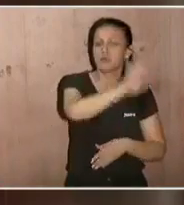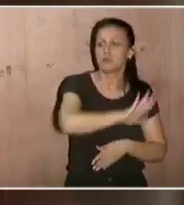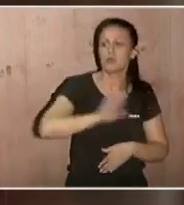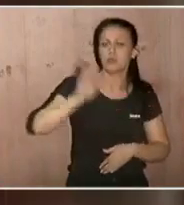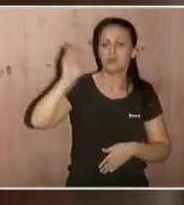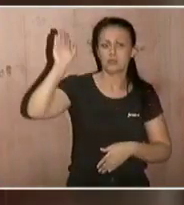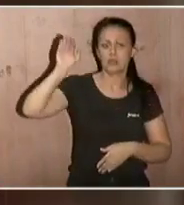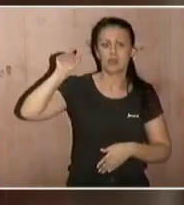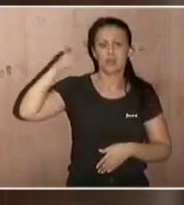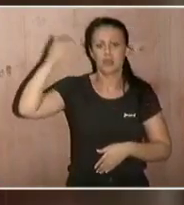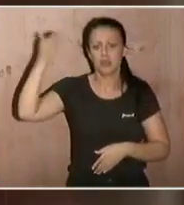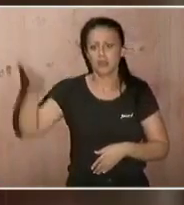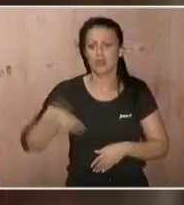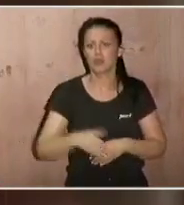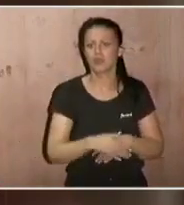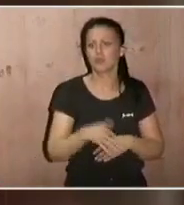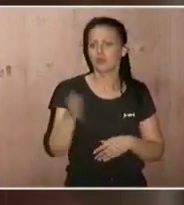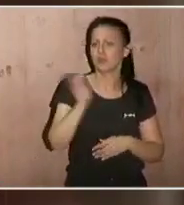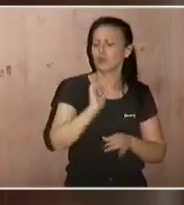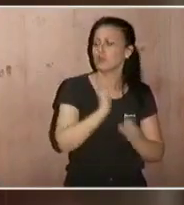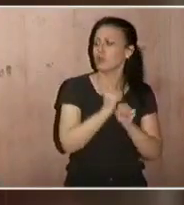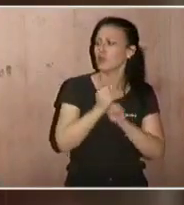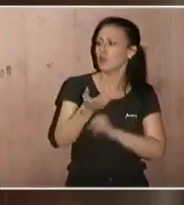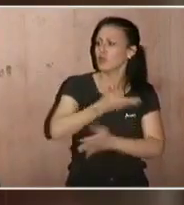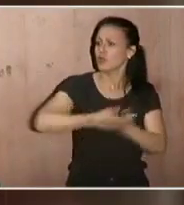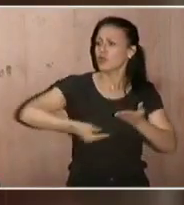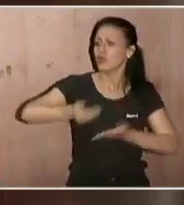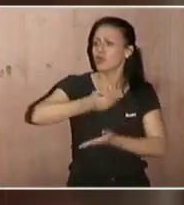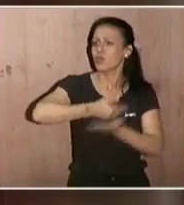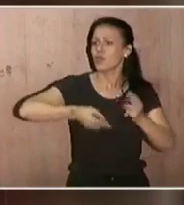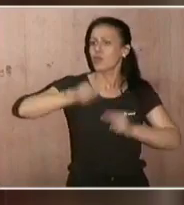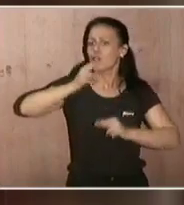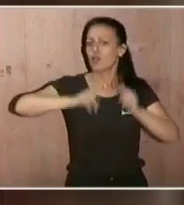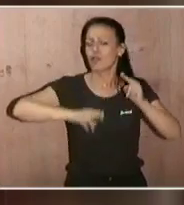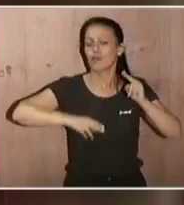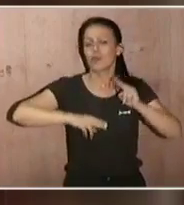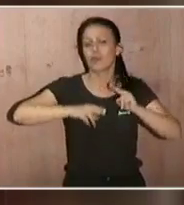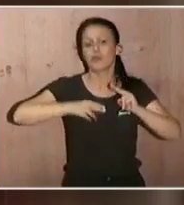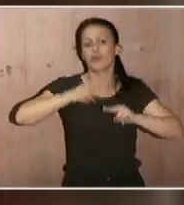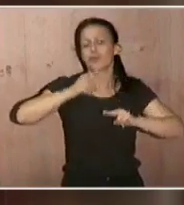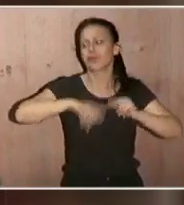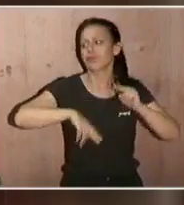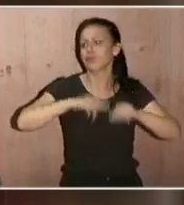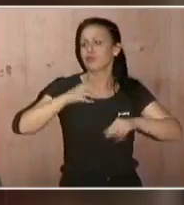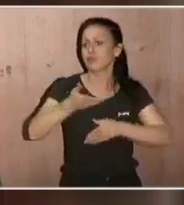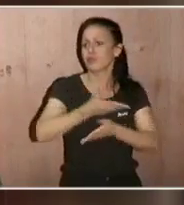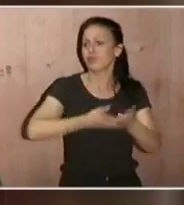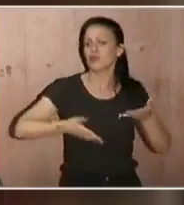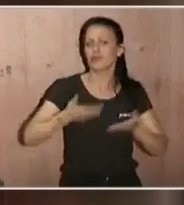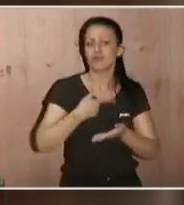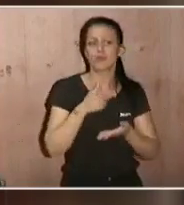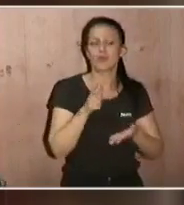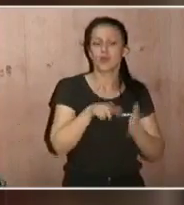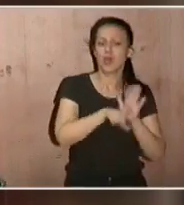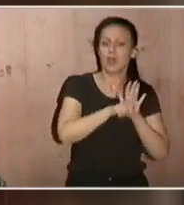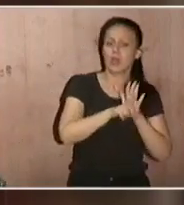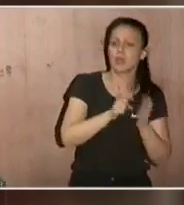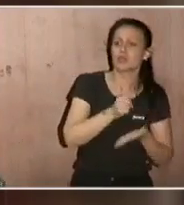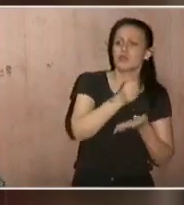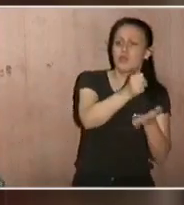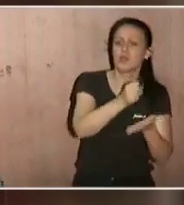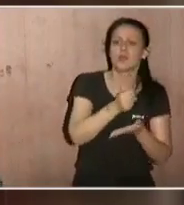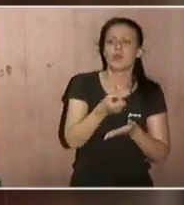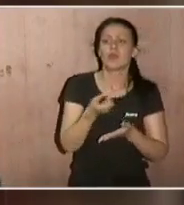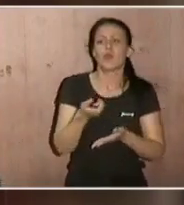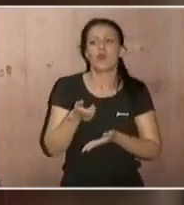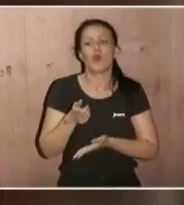extranjeros, o en la labor coordinadora de importantes obras colectivas, como los comentarios a la Ley General de Subvenciones o el Tratado de Derecho